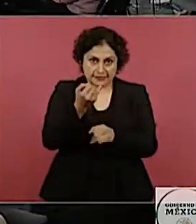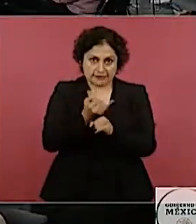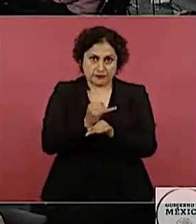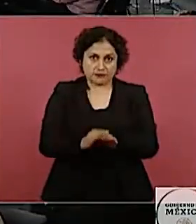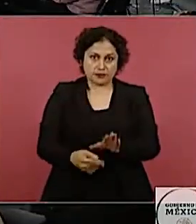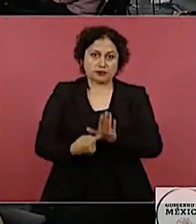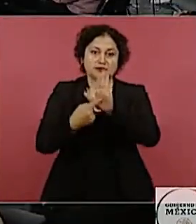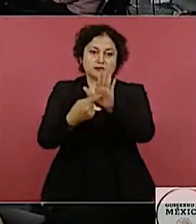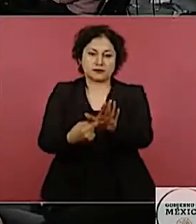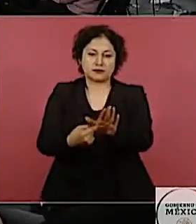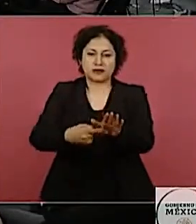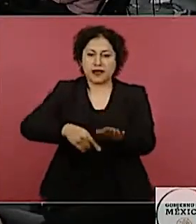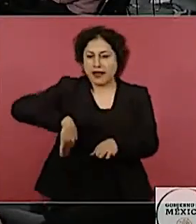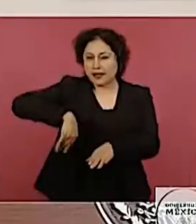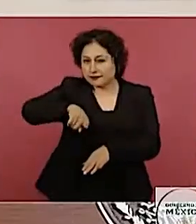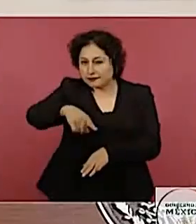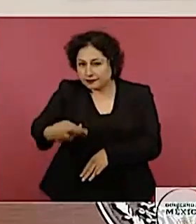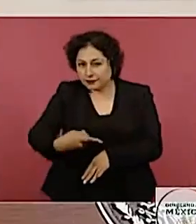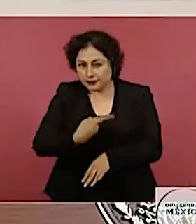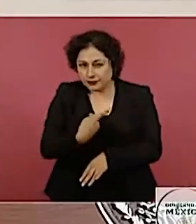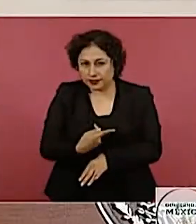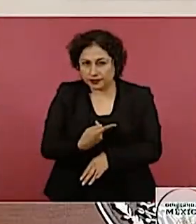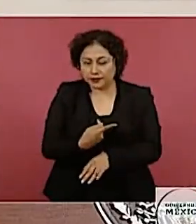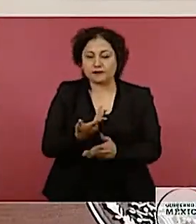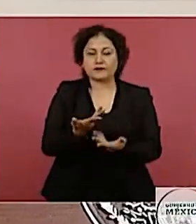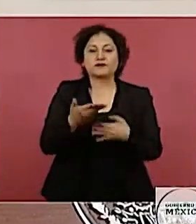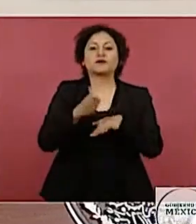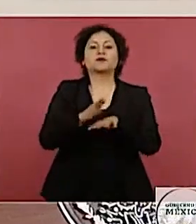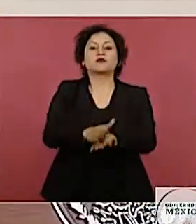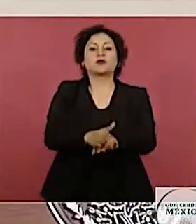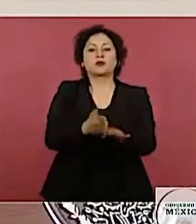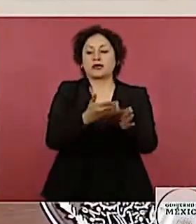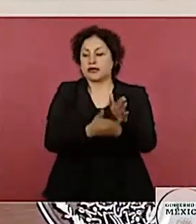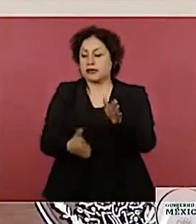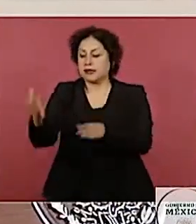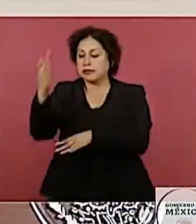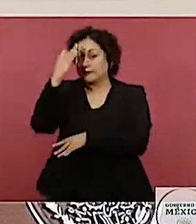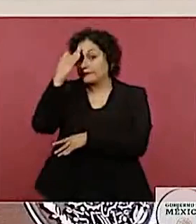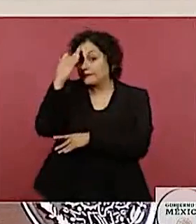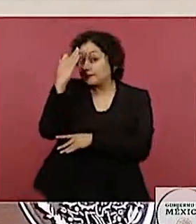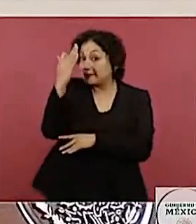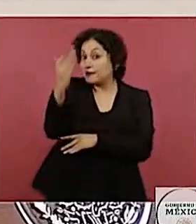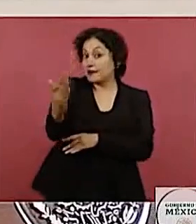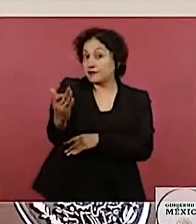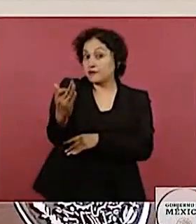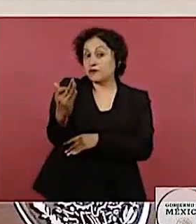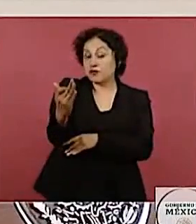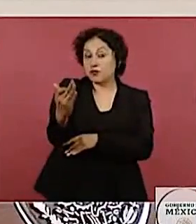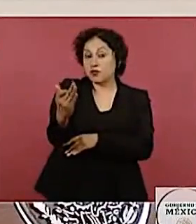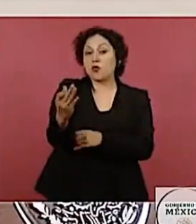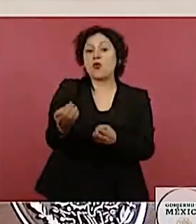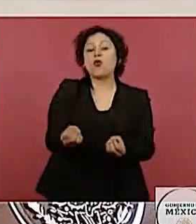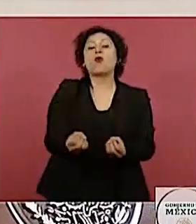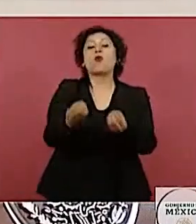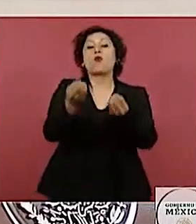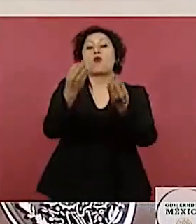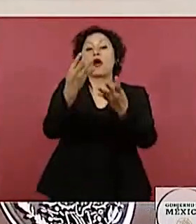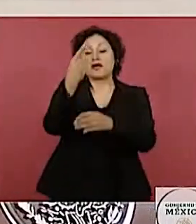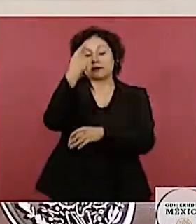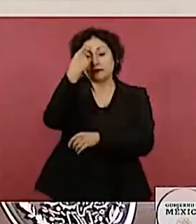un poco lo que preguntabas cuánto tiempo normalizamos la situación este